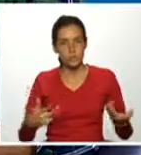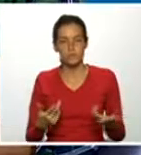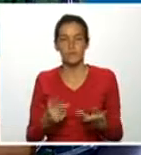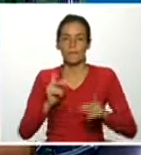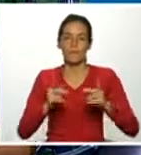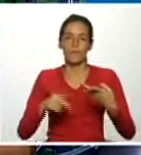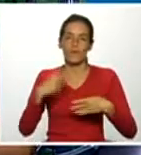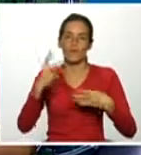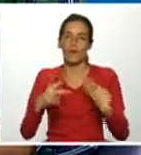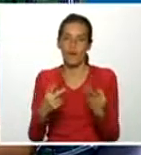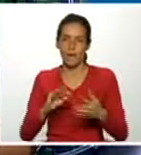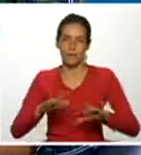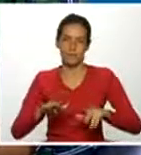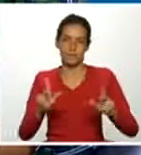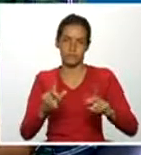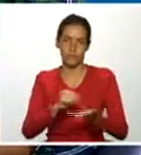aplicación,